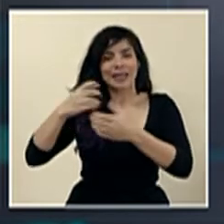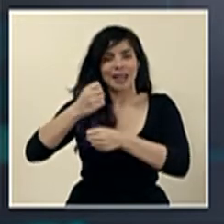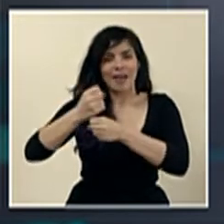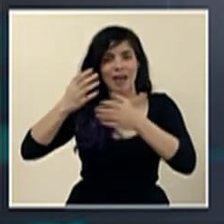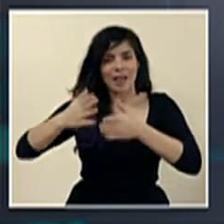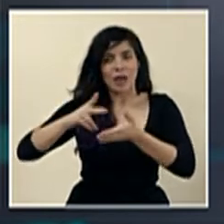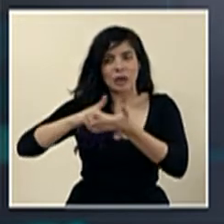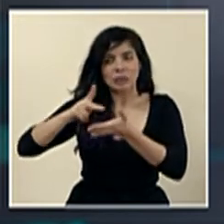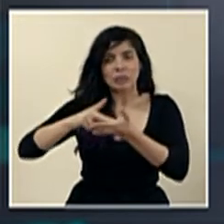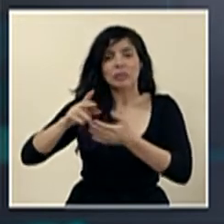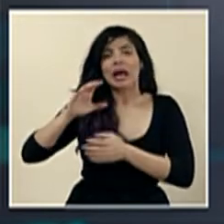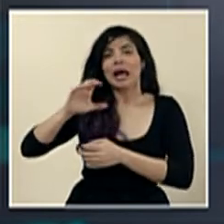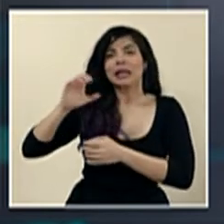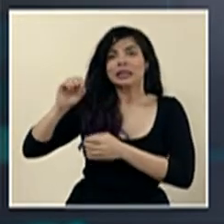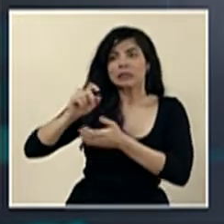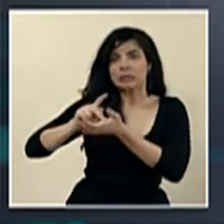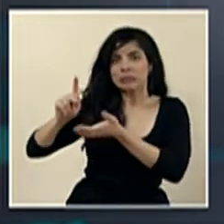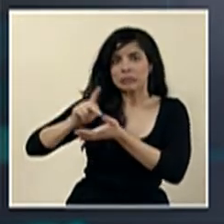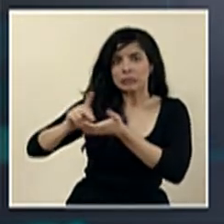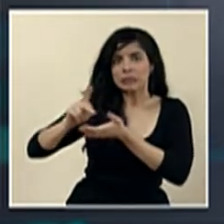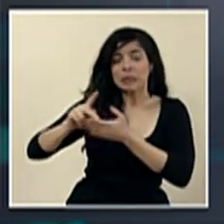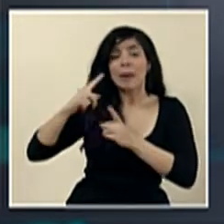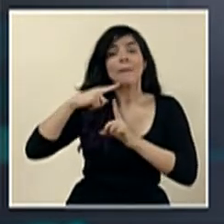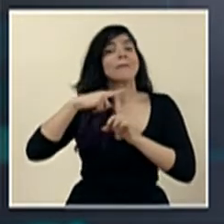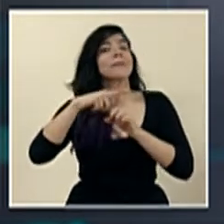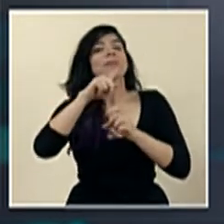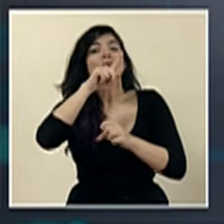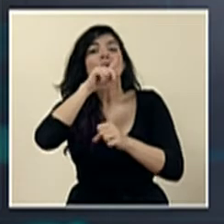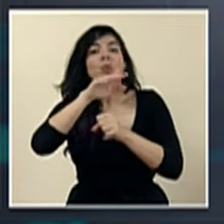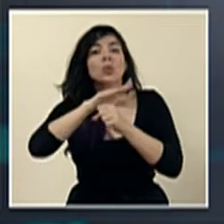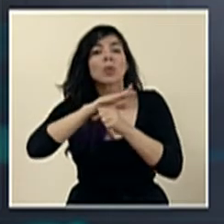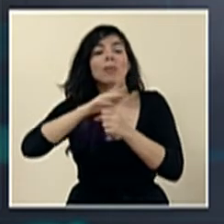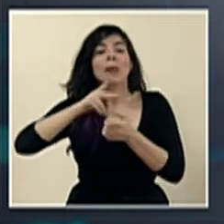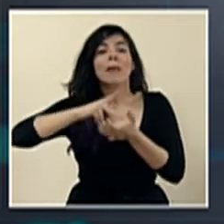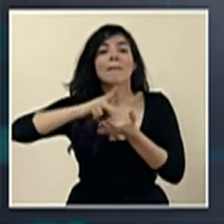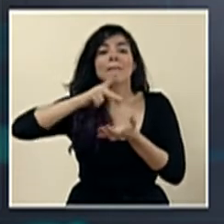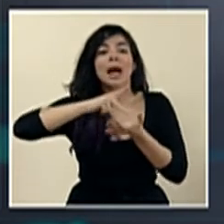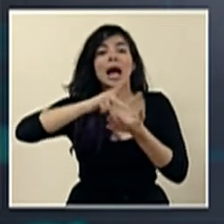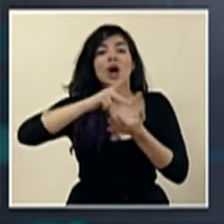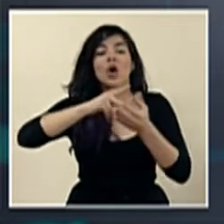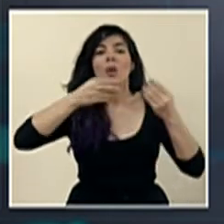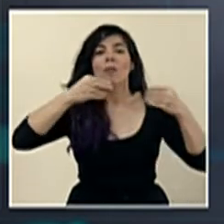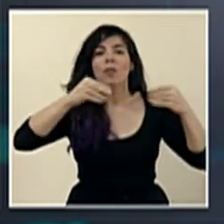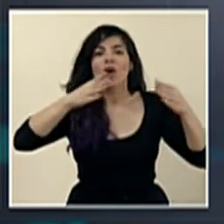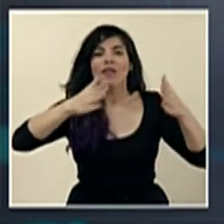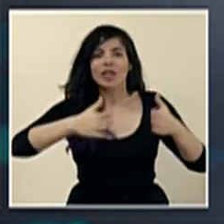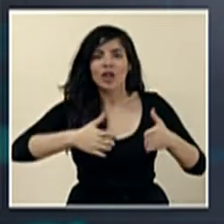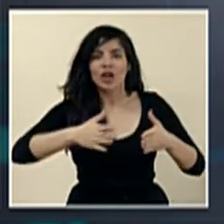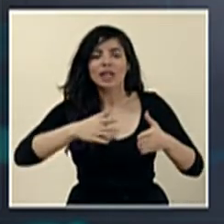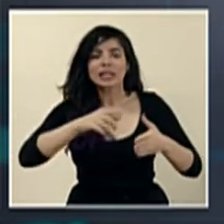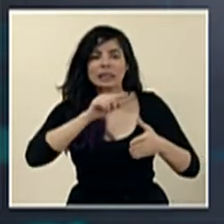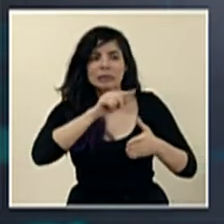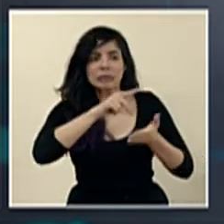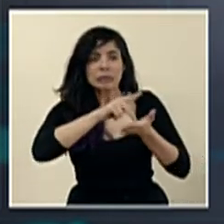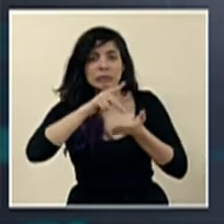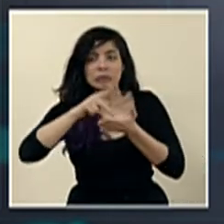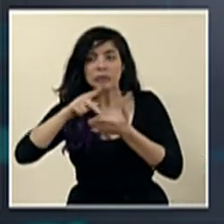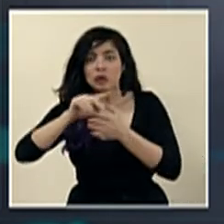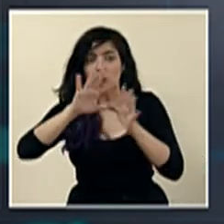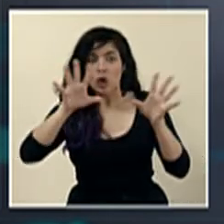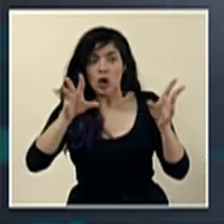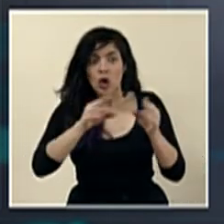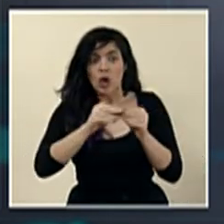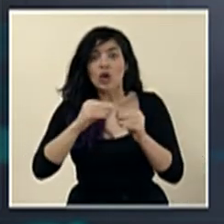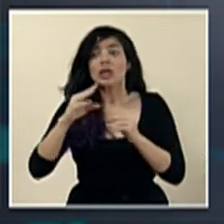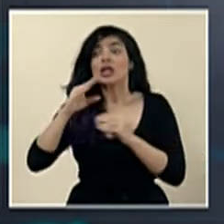cargas sociales, puede cumplir con sus pagos a proveedores y aún así mantener la inversión